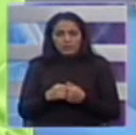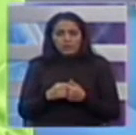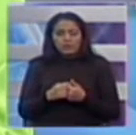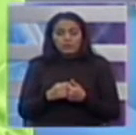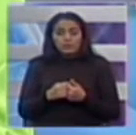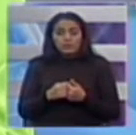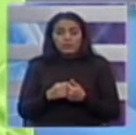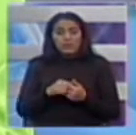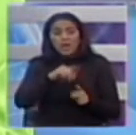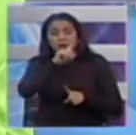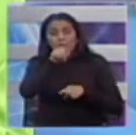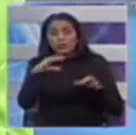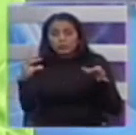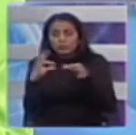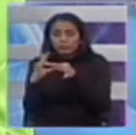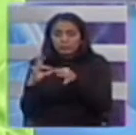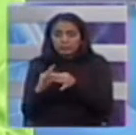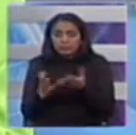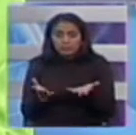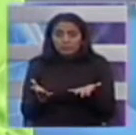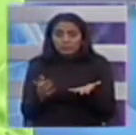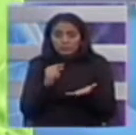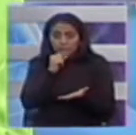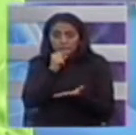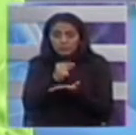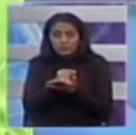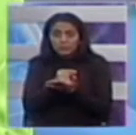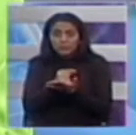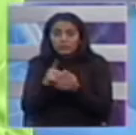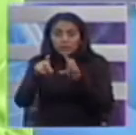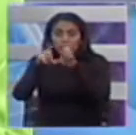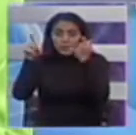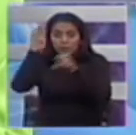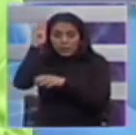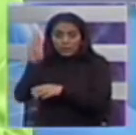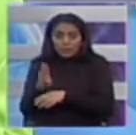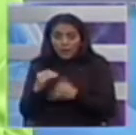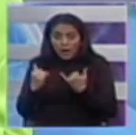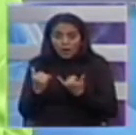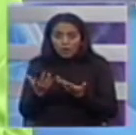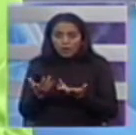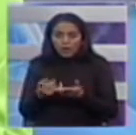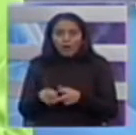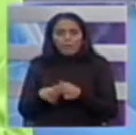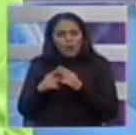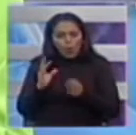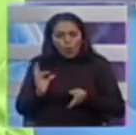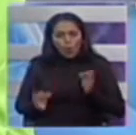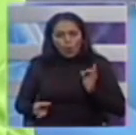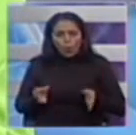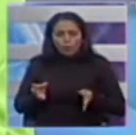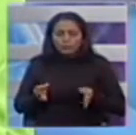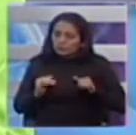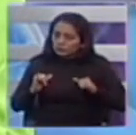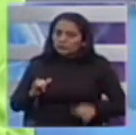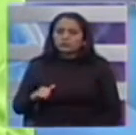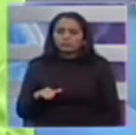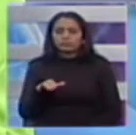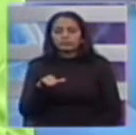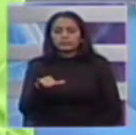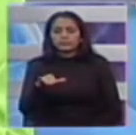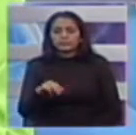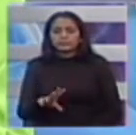de corrupción. Y eso es lo que también está pasando con un caso de Odebrecht. Entonces, el juicio está pendiente. La Comisión